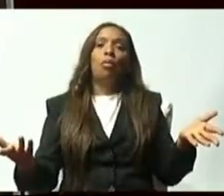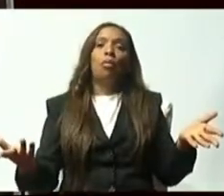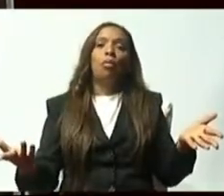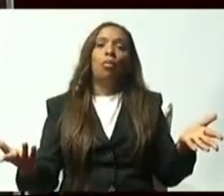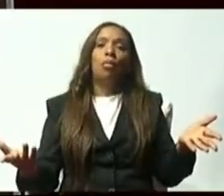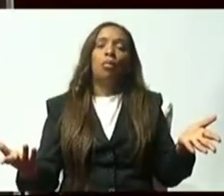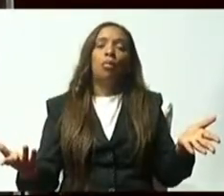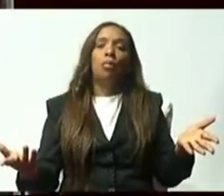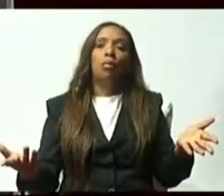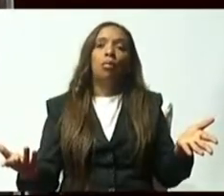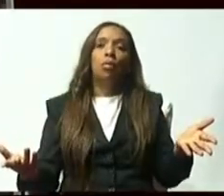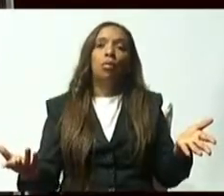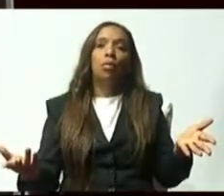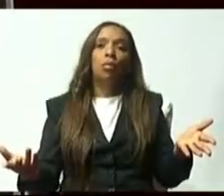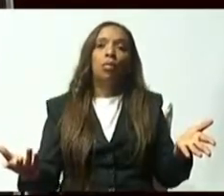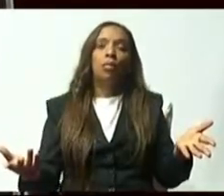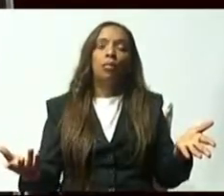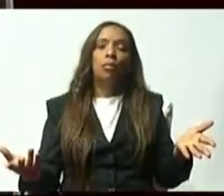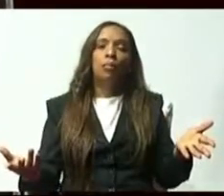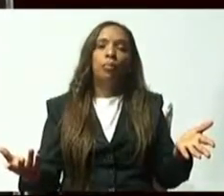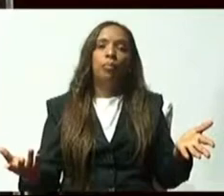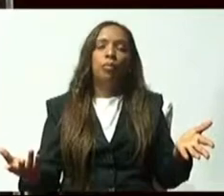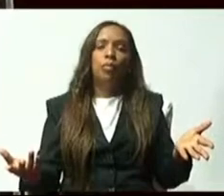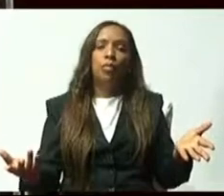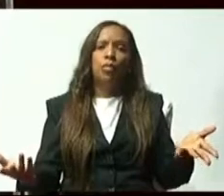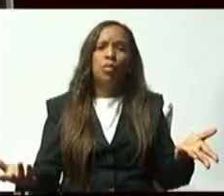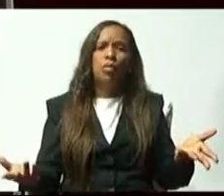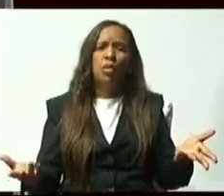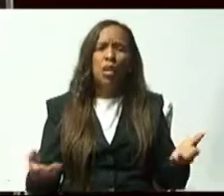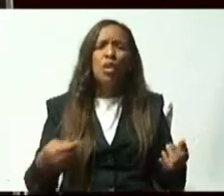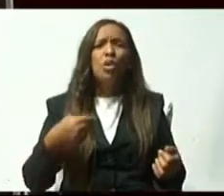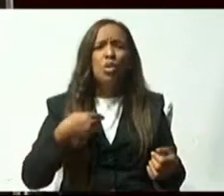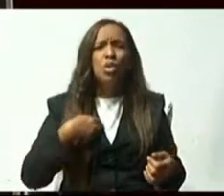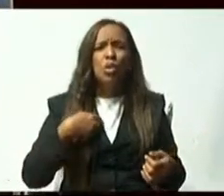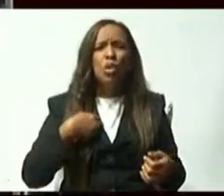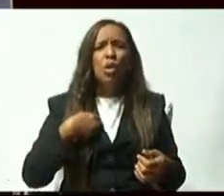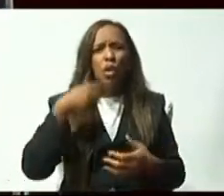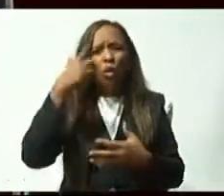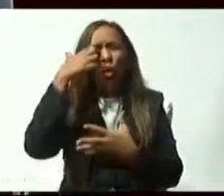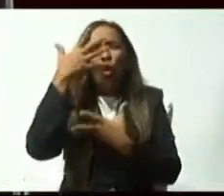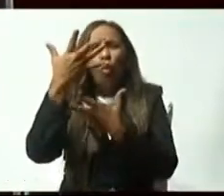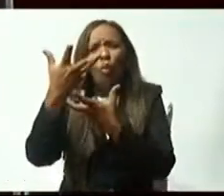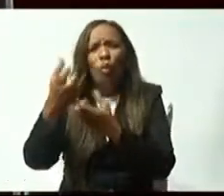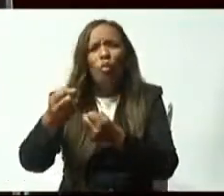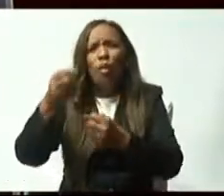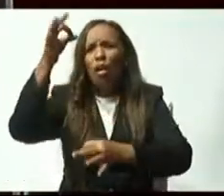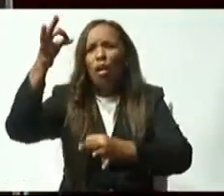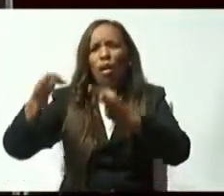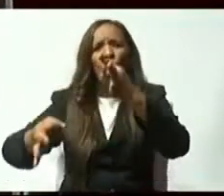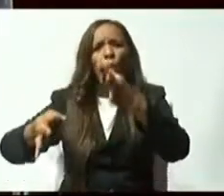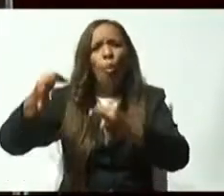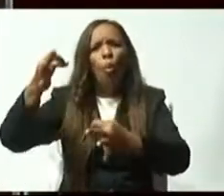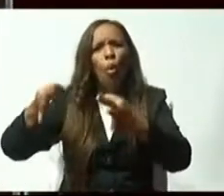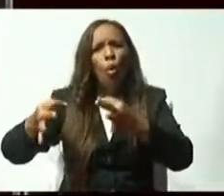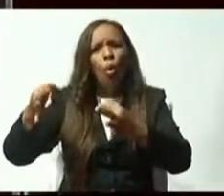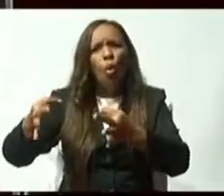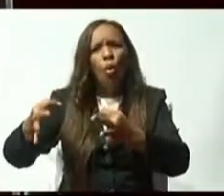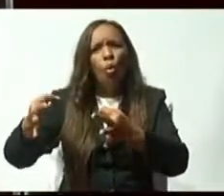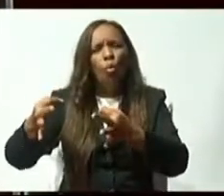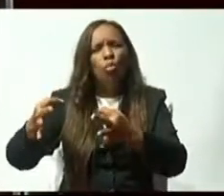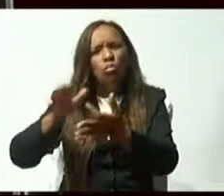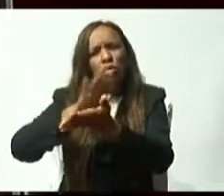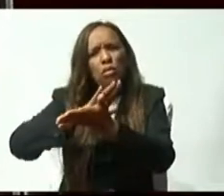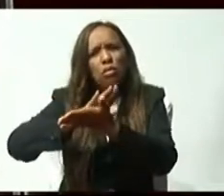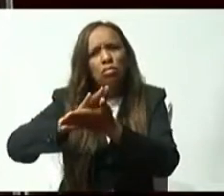Yo creo en una justicia limpia. Creo y estoy de acuerdo con la independencia de la